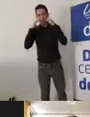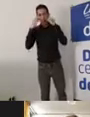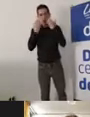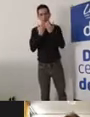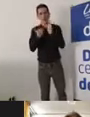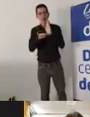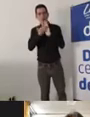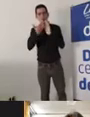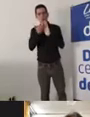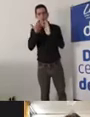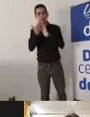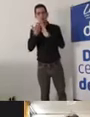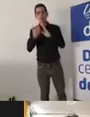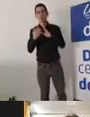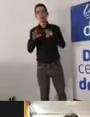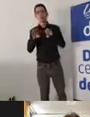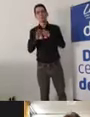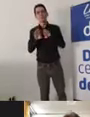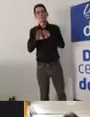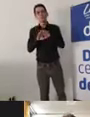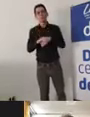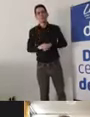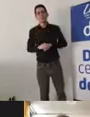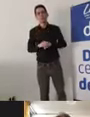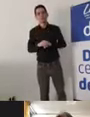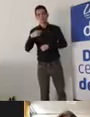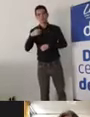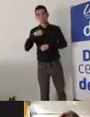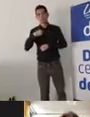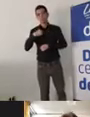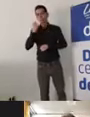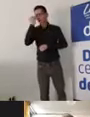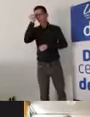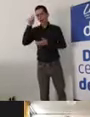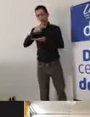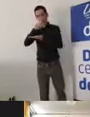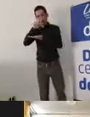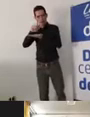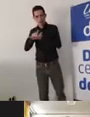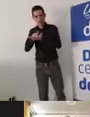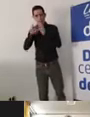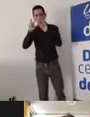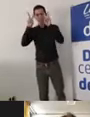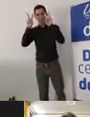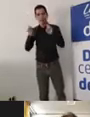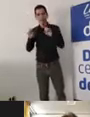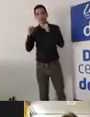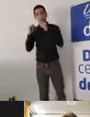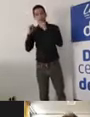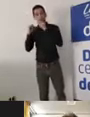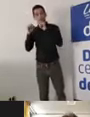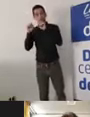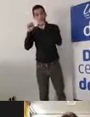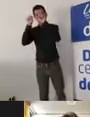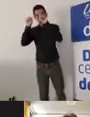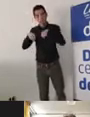Yo soy coautor de una ley en Colombia que buscó crear el Sistema Nacional de Juventudes, dar unos derechos y unos deberes